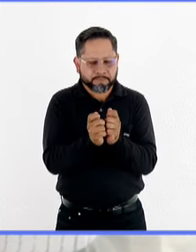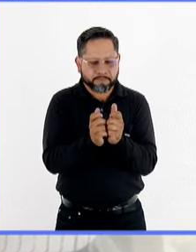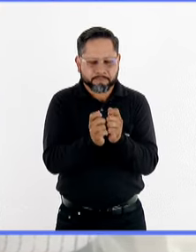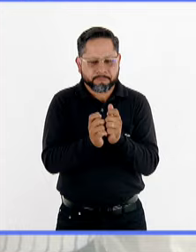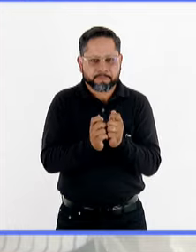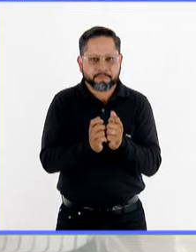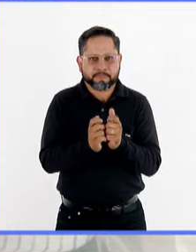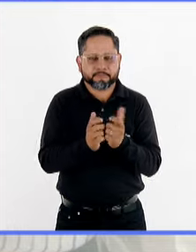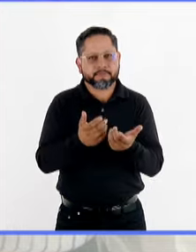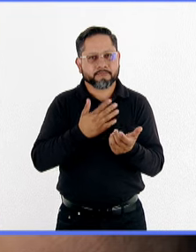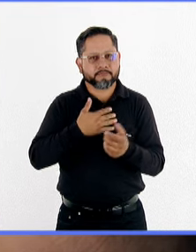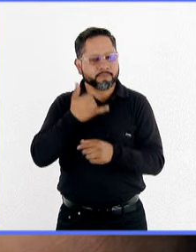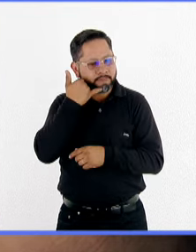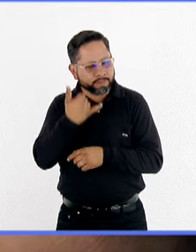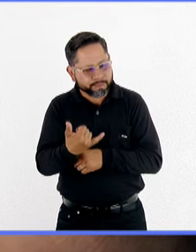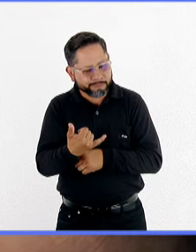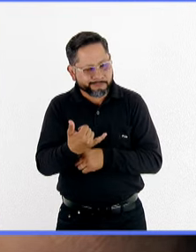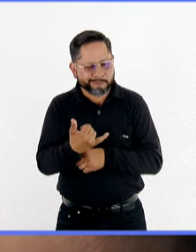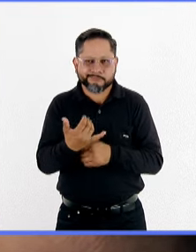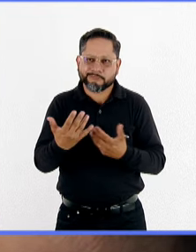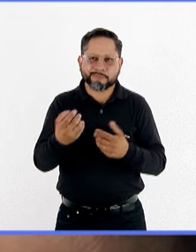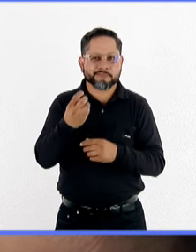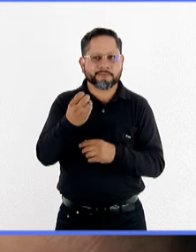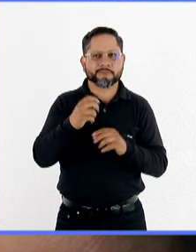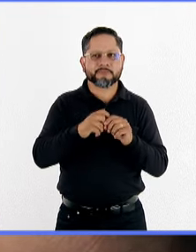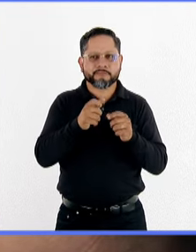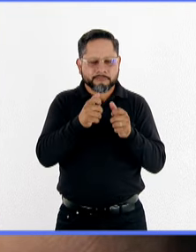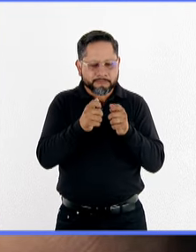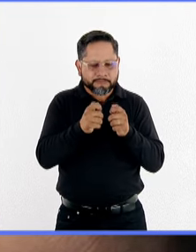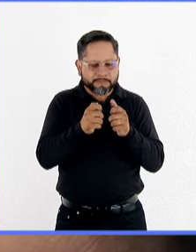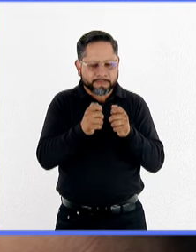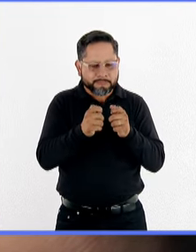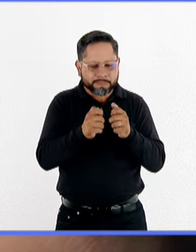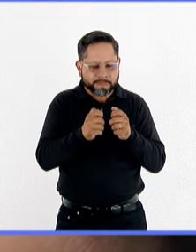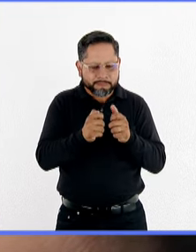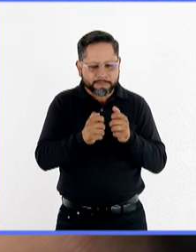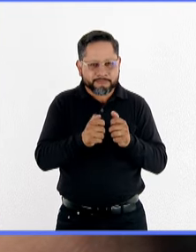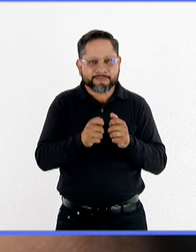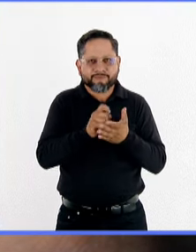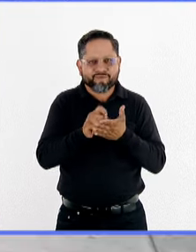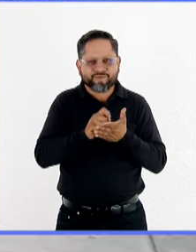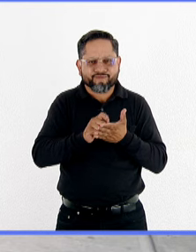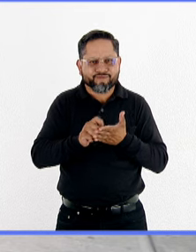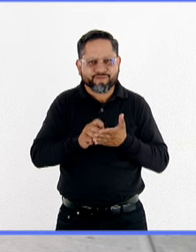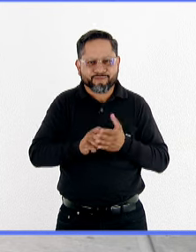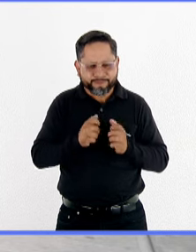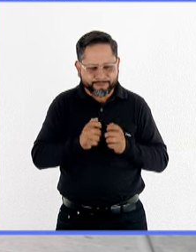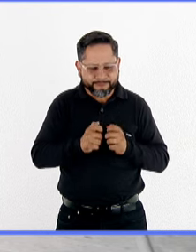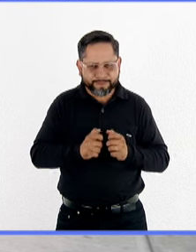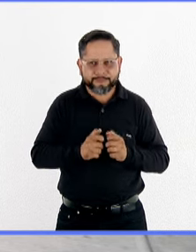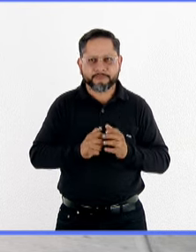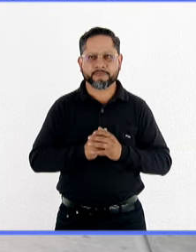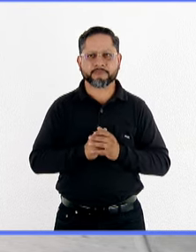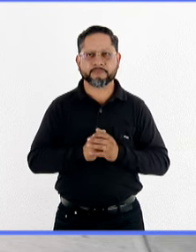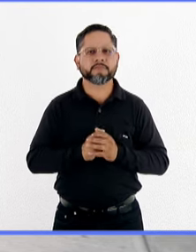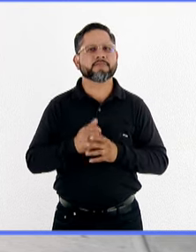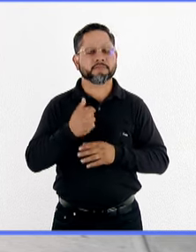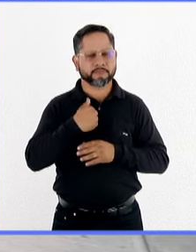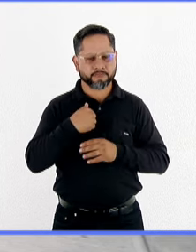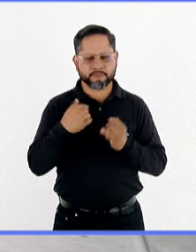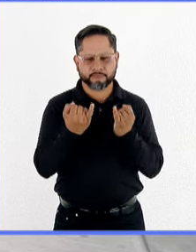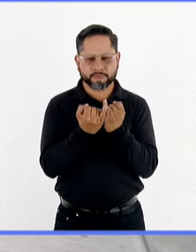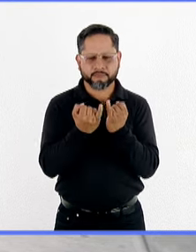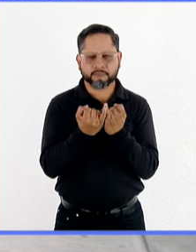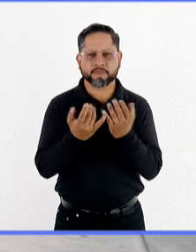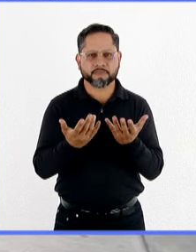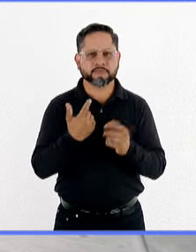utilizo como pluma y papel. Está muy vintage ese asunto. Yo creo que también como lingüista